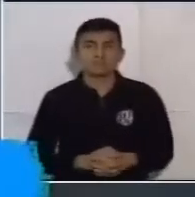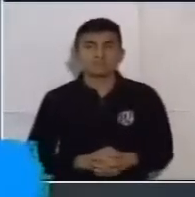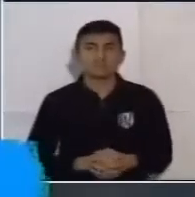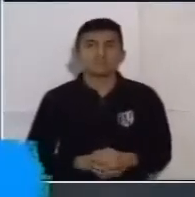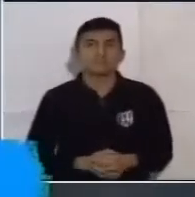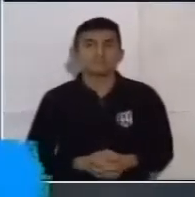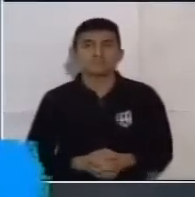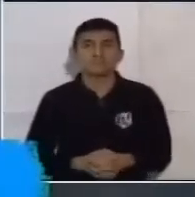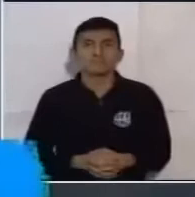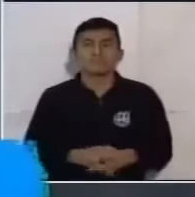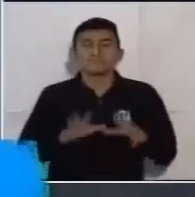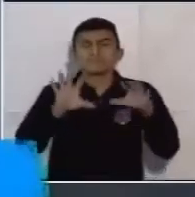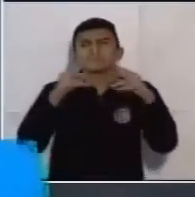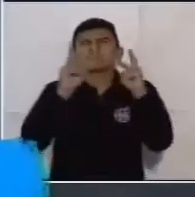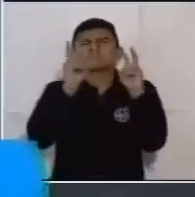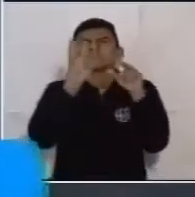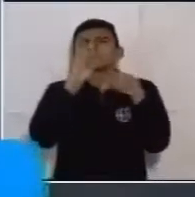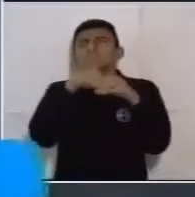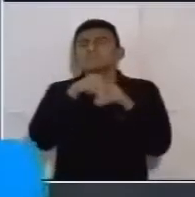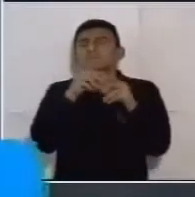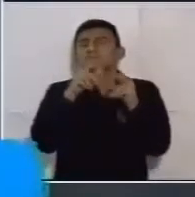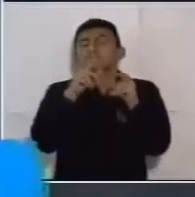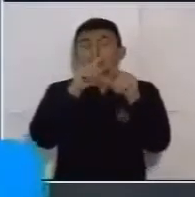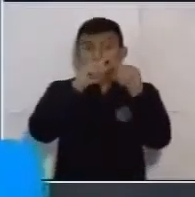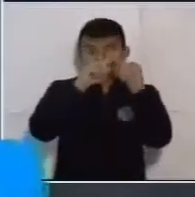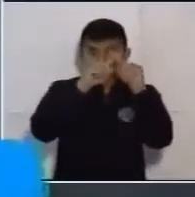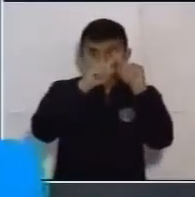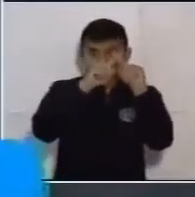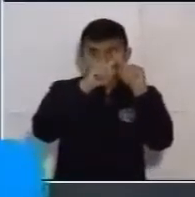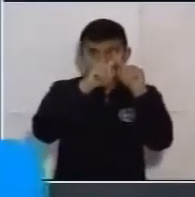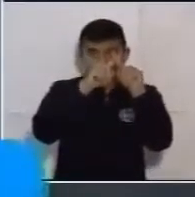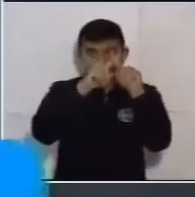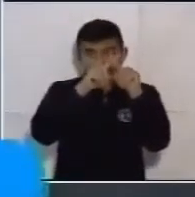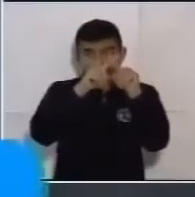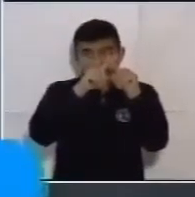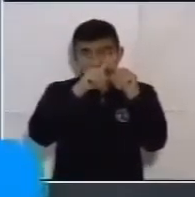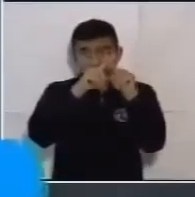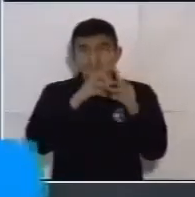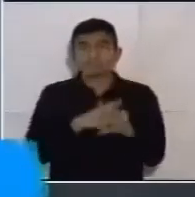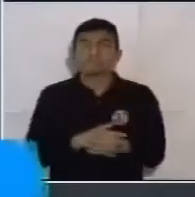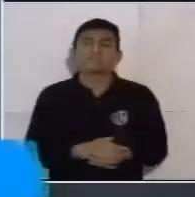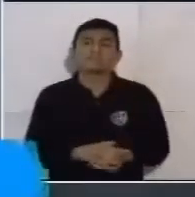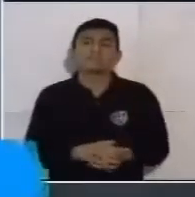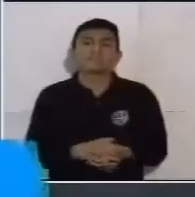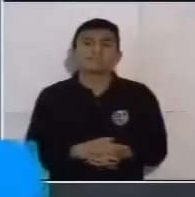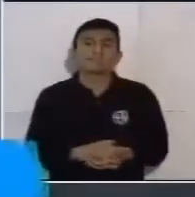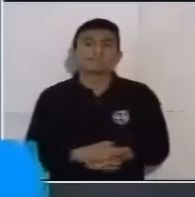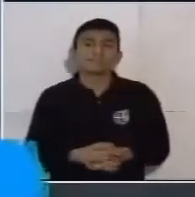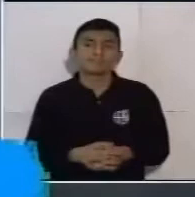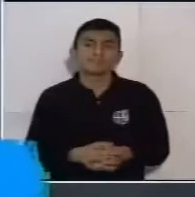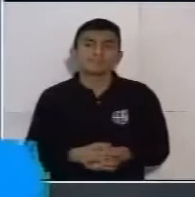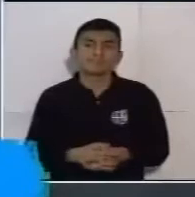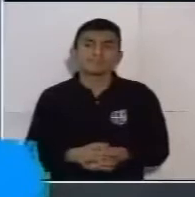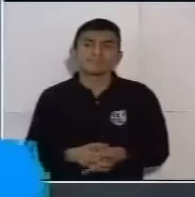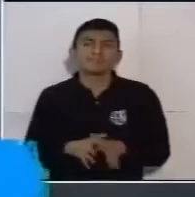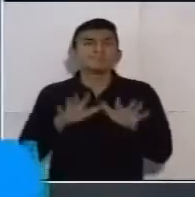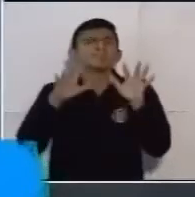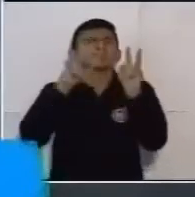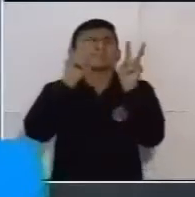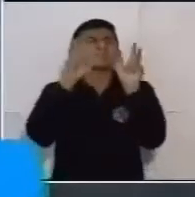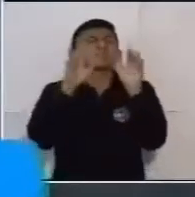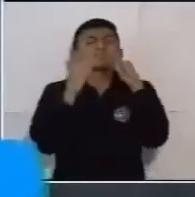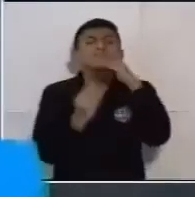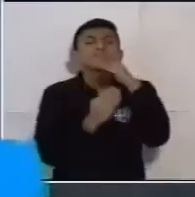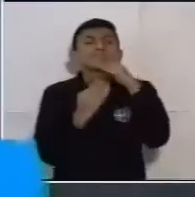¿Cuál dijimos que es la base? X. Entonces coloquen X aquí. ¿Cuál dijimos que es la